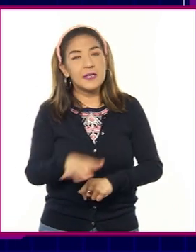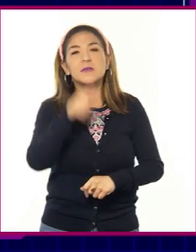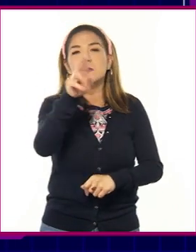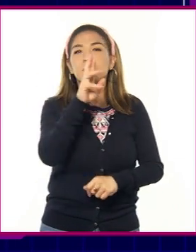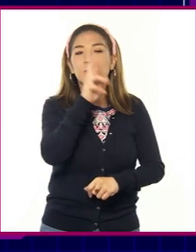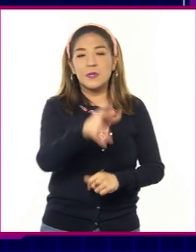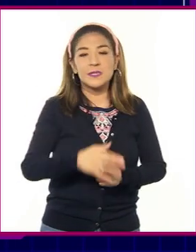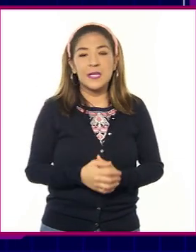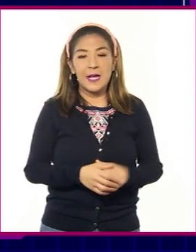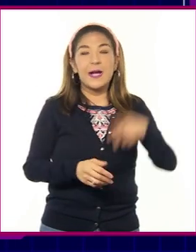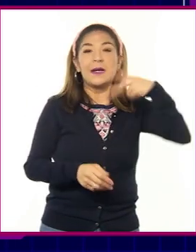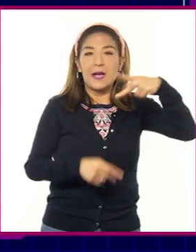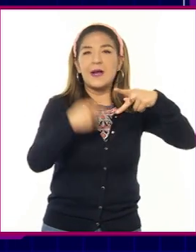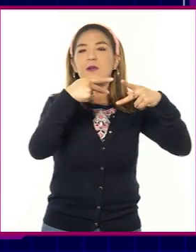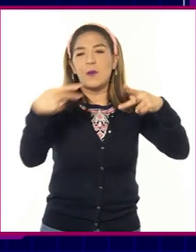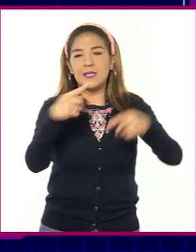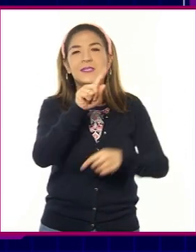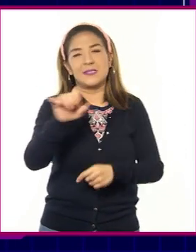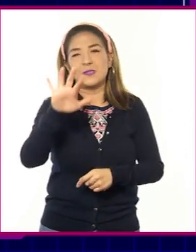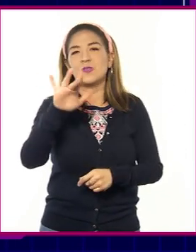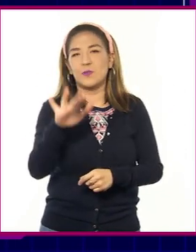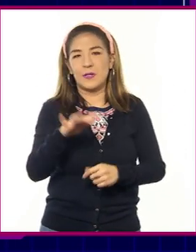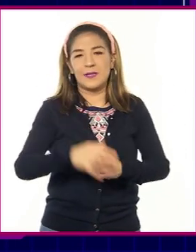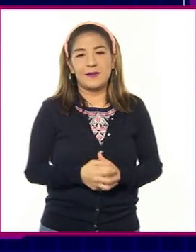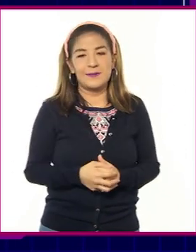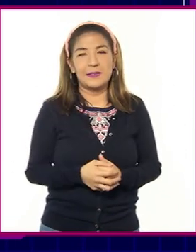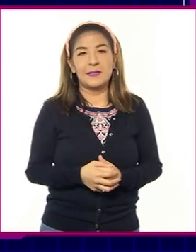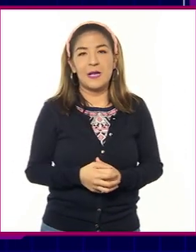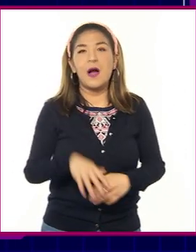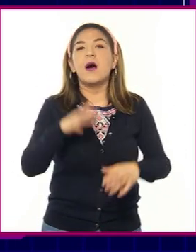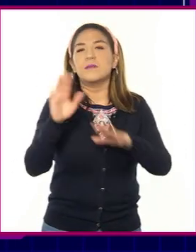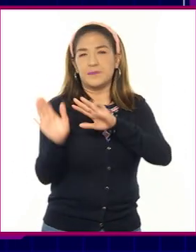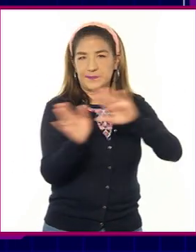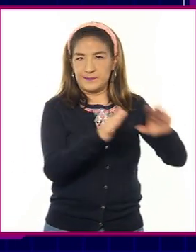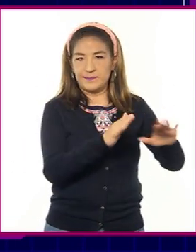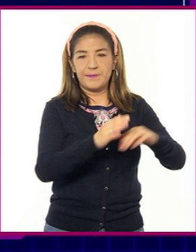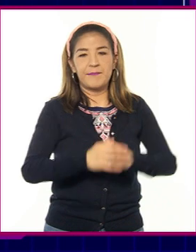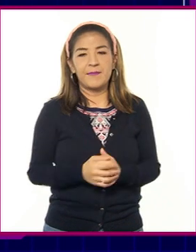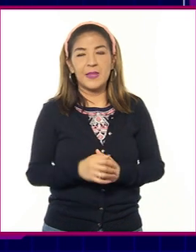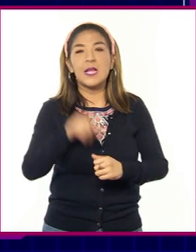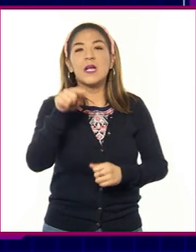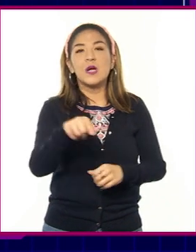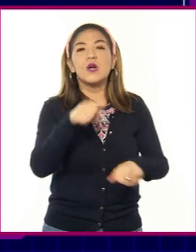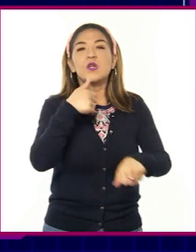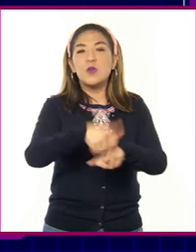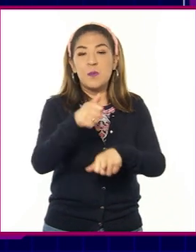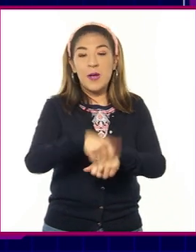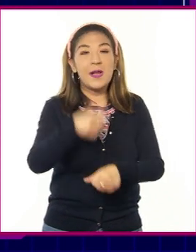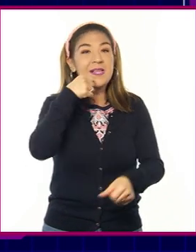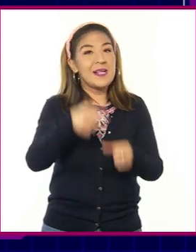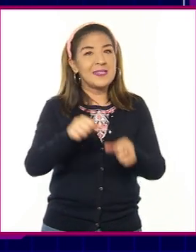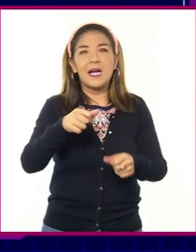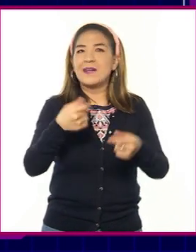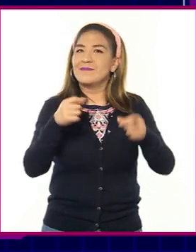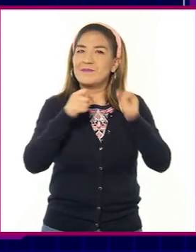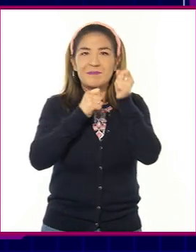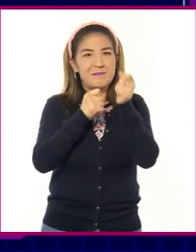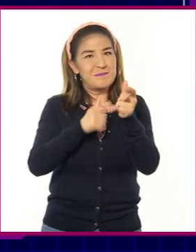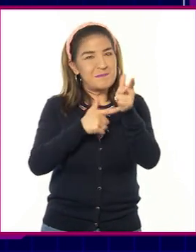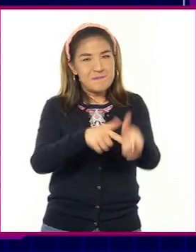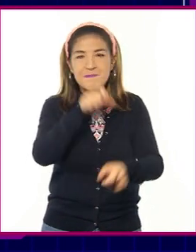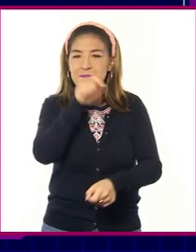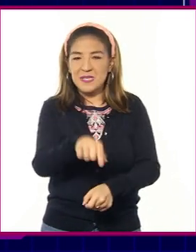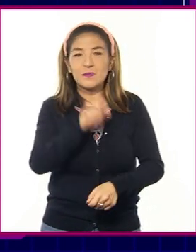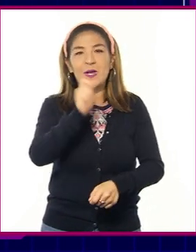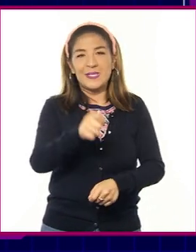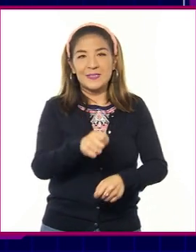obtenemos K es igual a 150. Por otro lado, de la fórmula de la constante se obtiene que Y es igual a